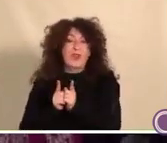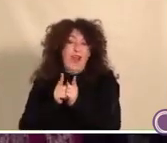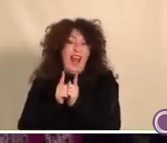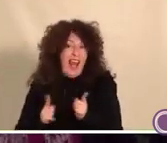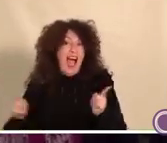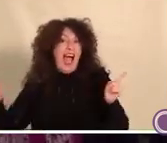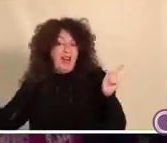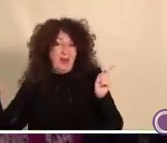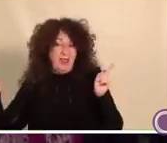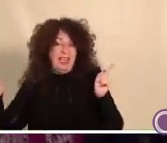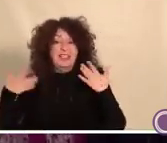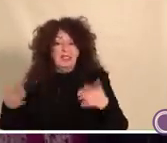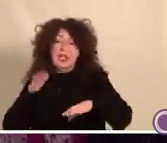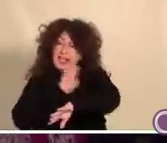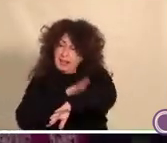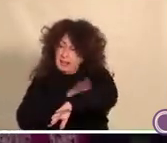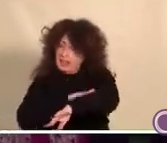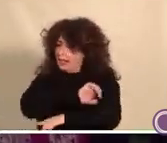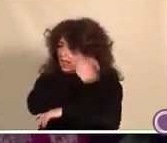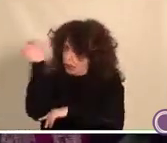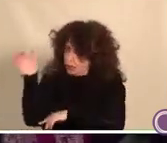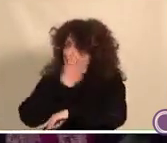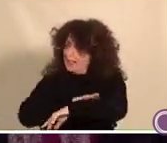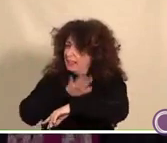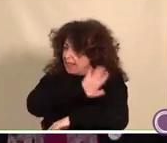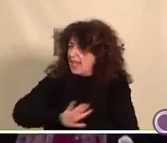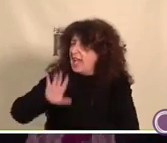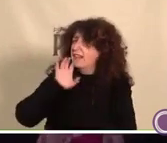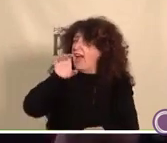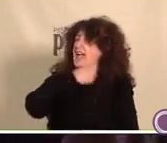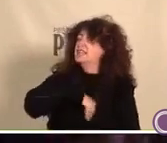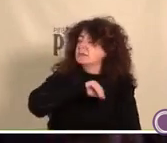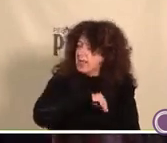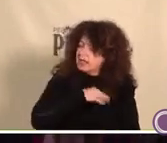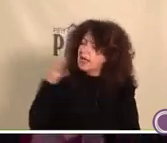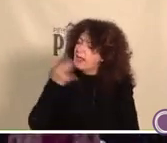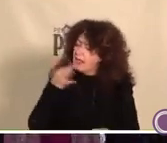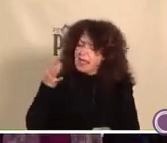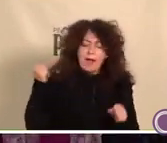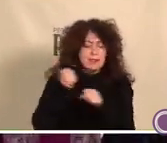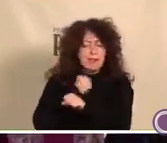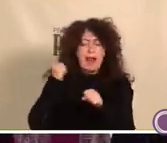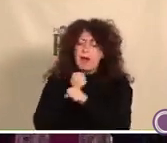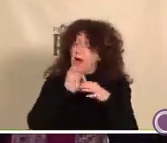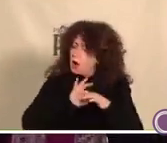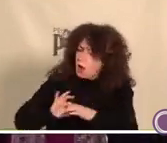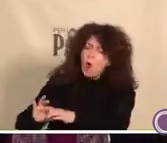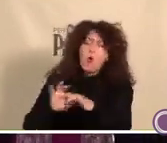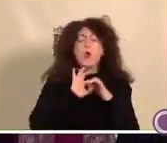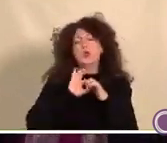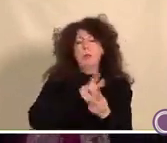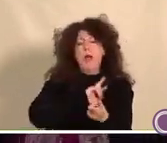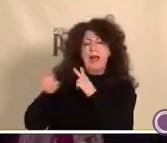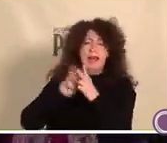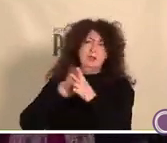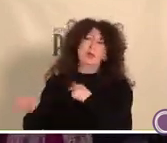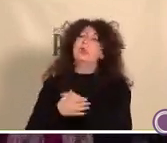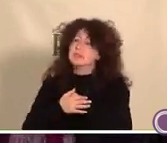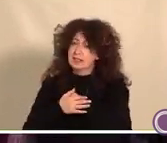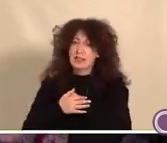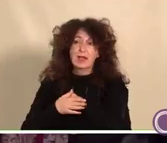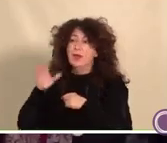en la izquierda europea a la izquierda en euskal herria a la izquierda en el estado tiene que ser capaz de trabajar para dar respuestas porque